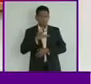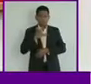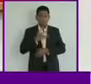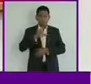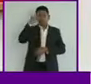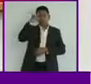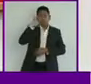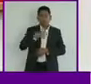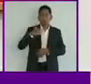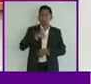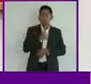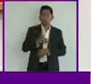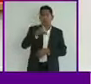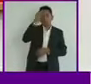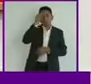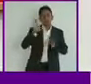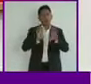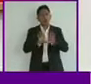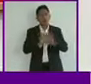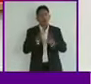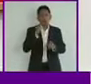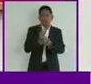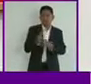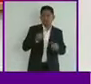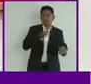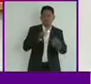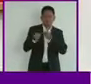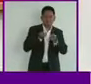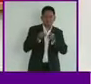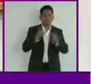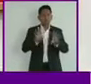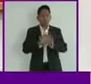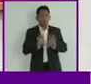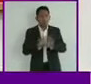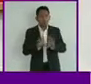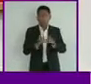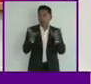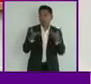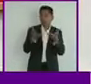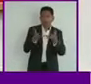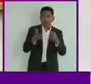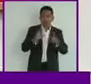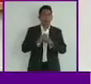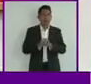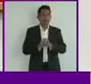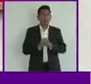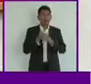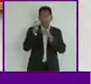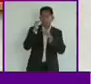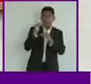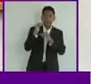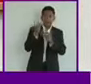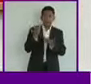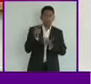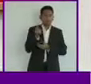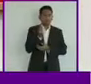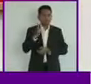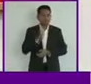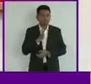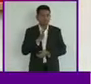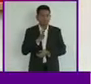la tecnología en los seres humanos. Así se puede fa facilitar el aprendizaje de todos los niños, niñas, adolescentes